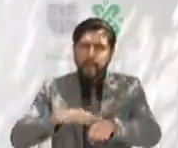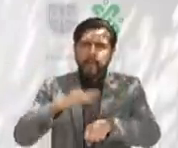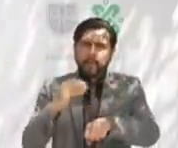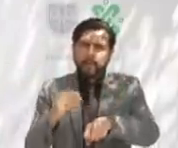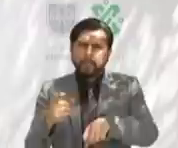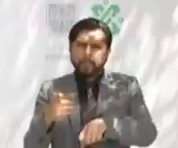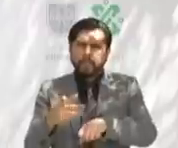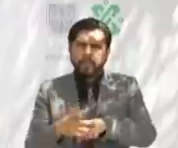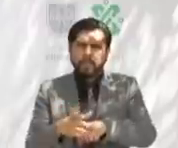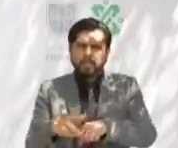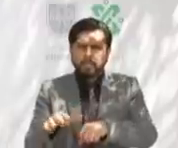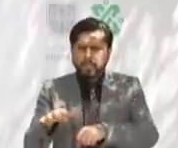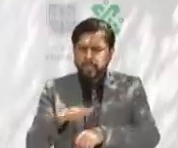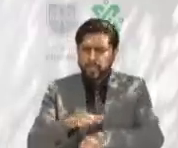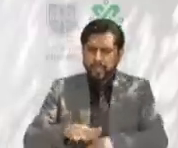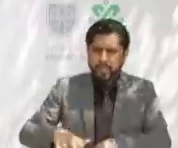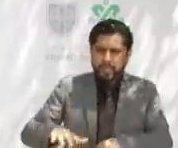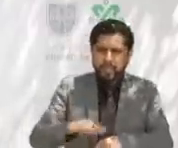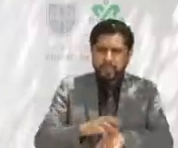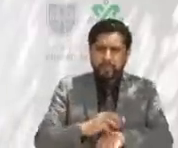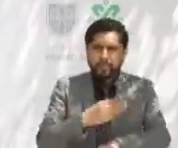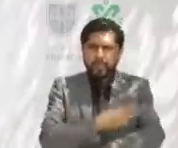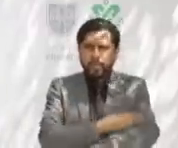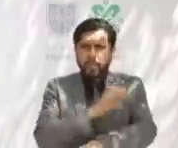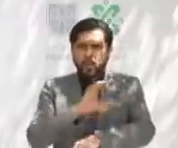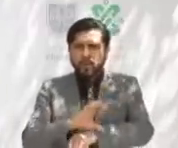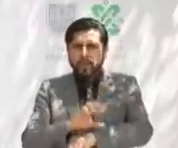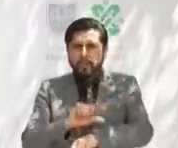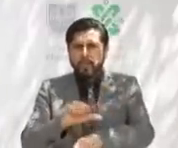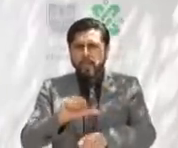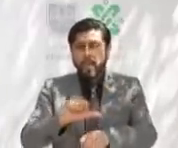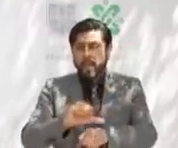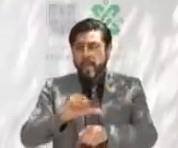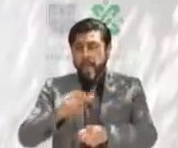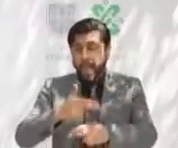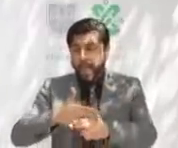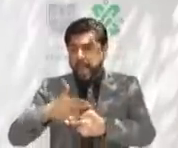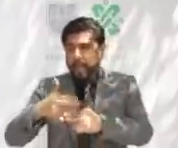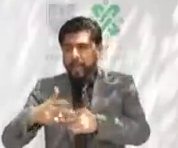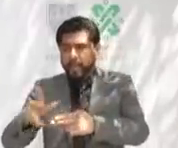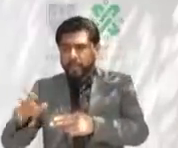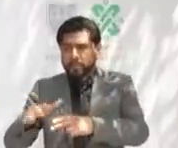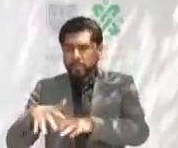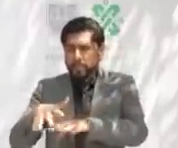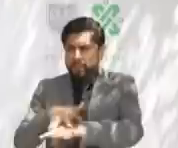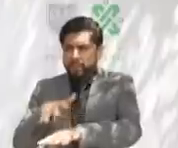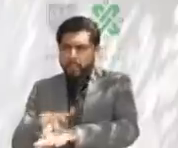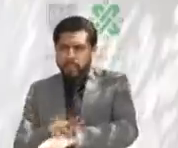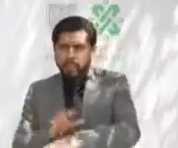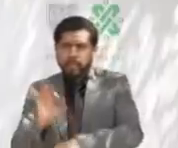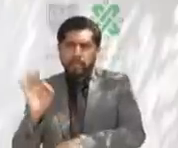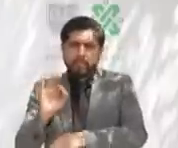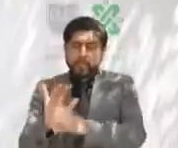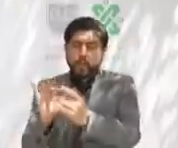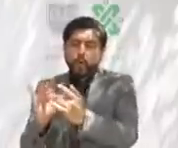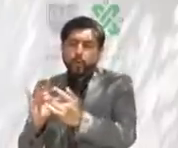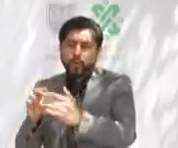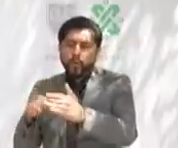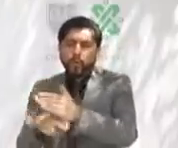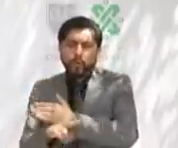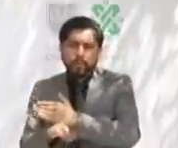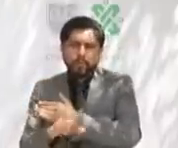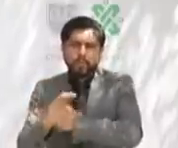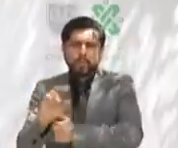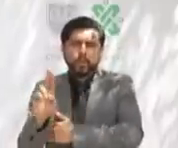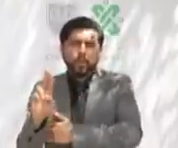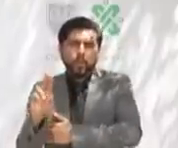de Magdalena Contreras y Tlalpan hacia, lo estamos definiendo, probablemente Metro CU o algún otro estación